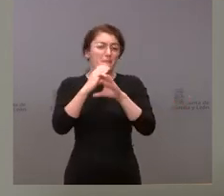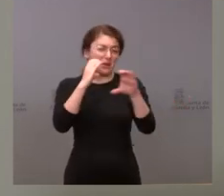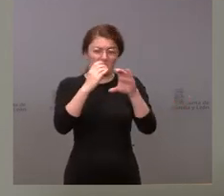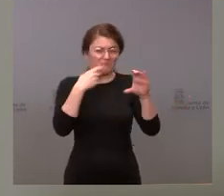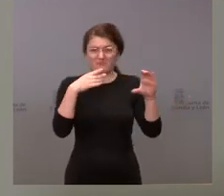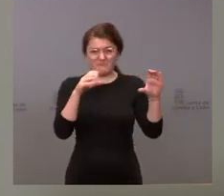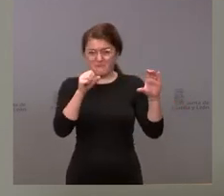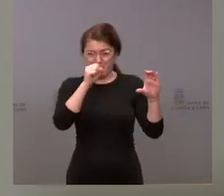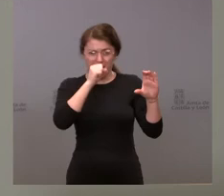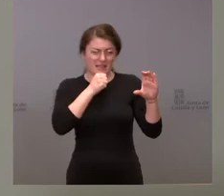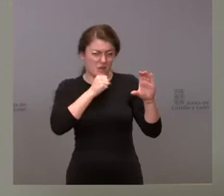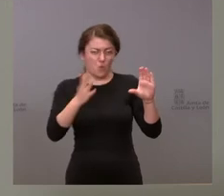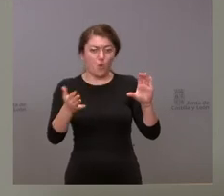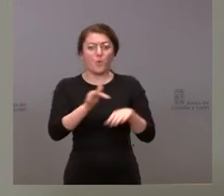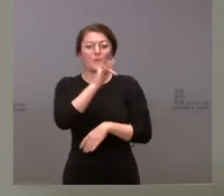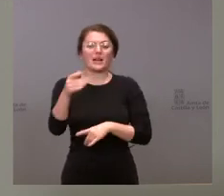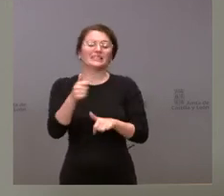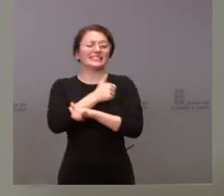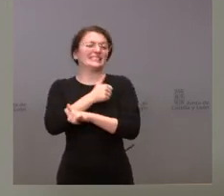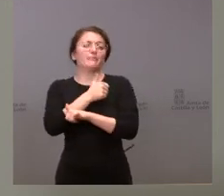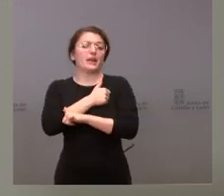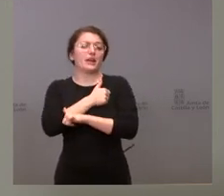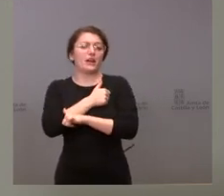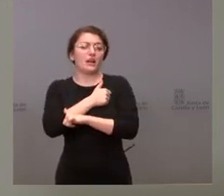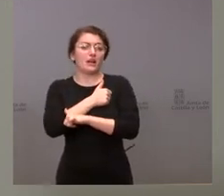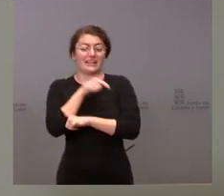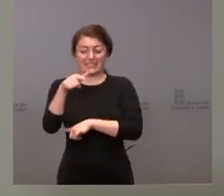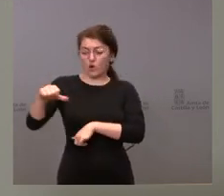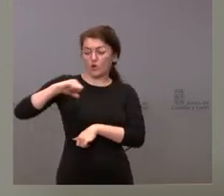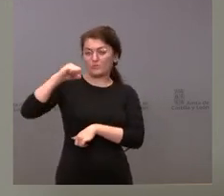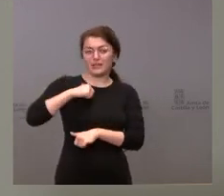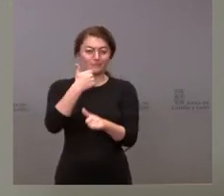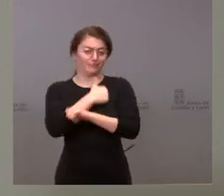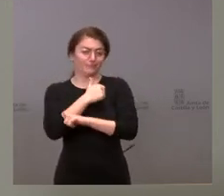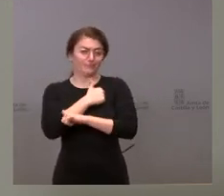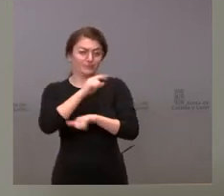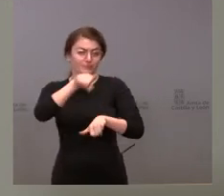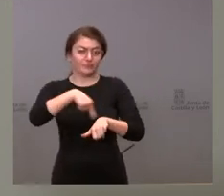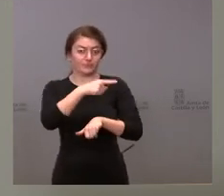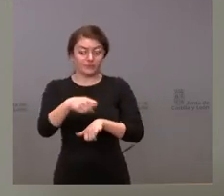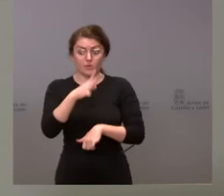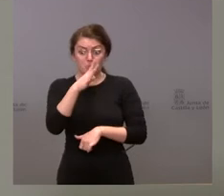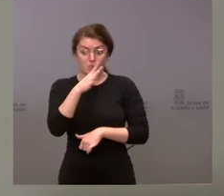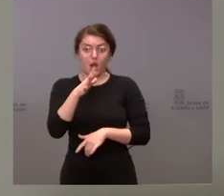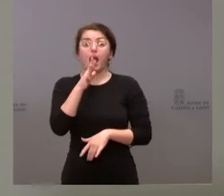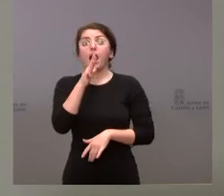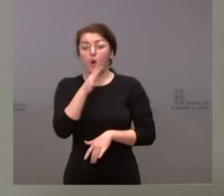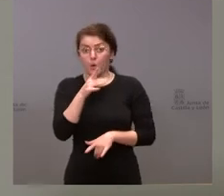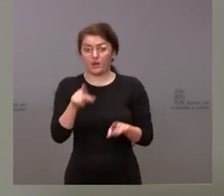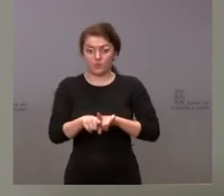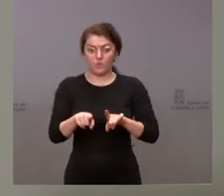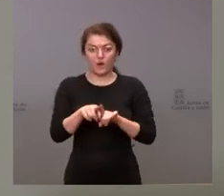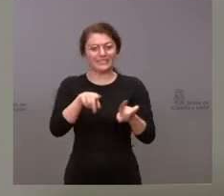dificultades de espera en algunos hospitales que además en un momento como es el de la pandemia con